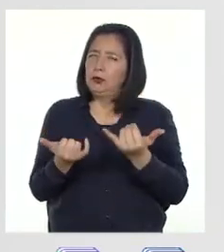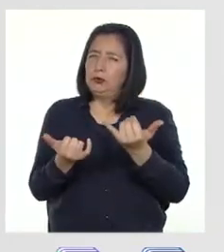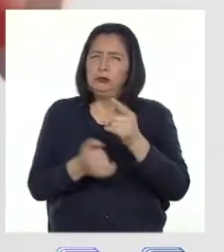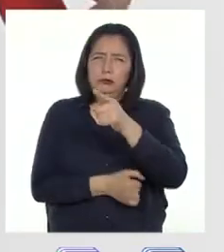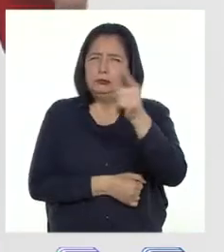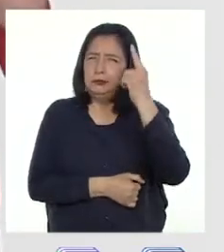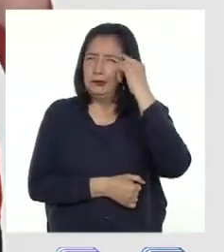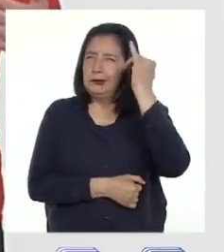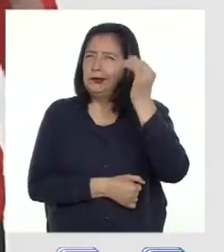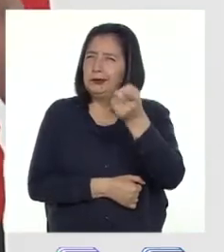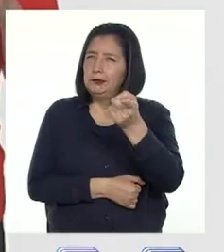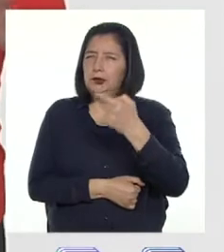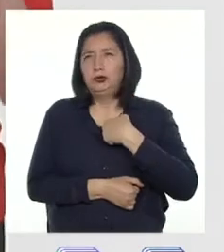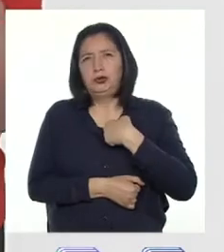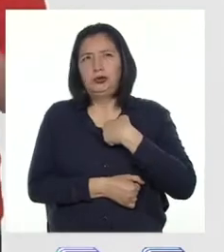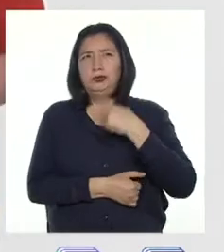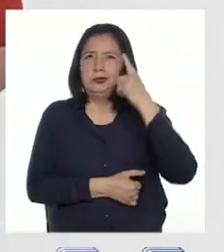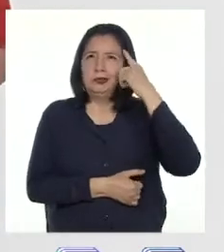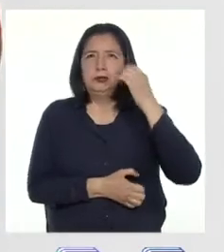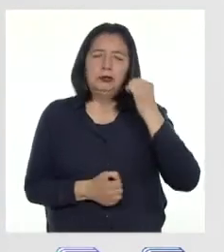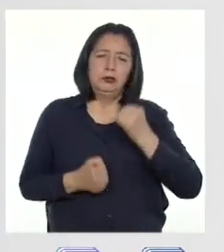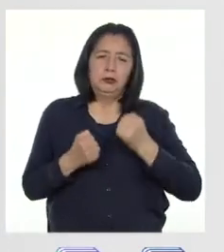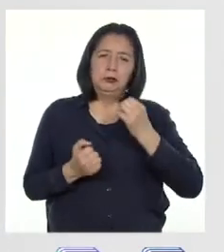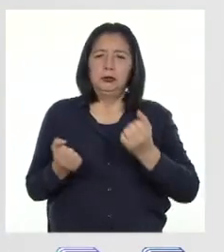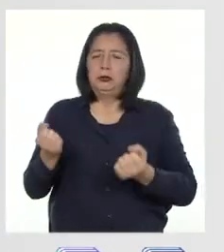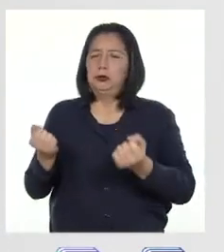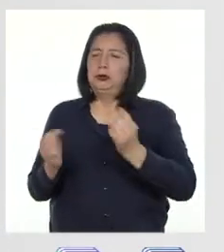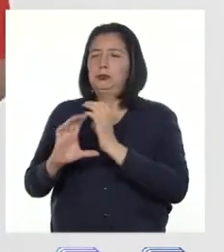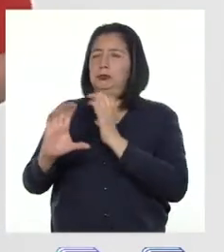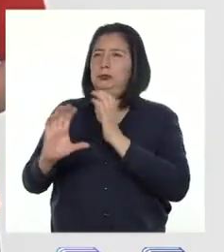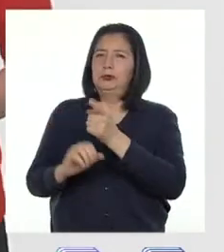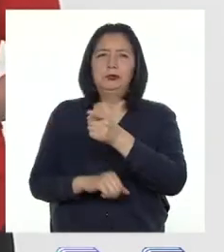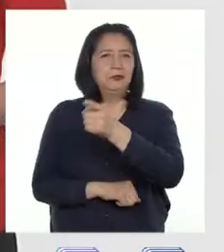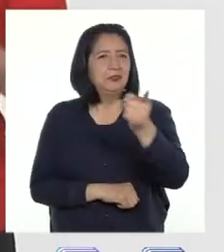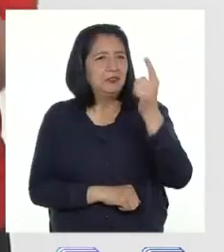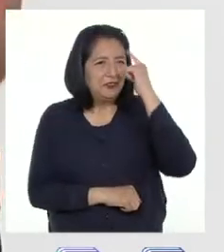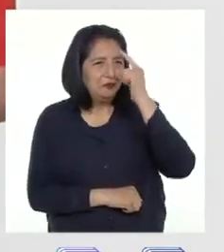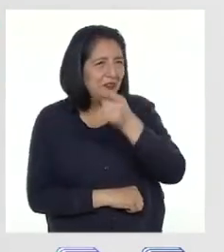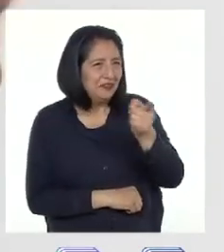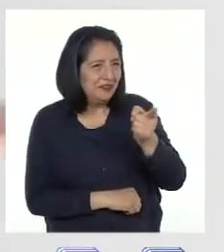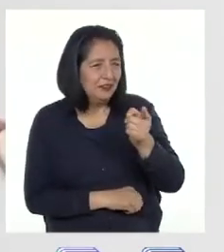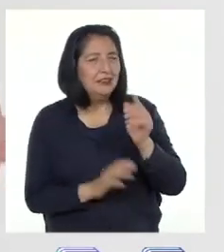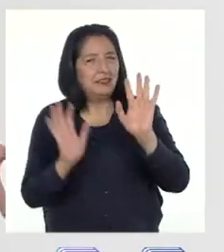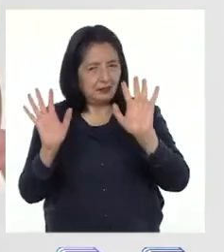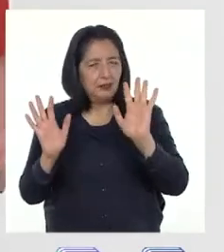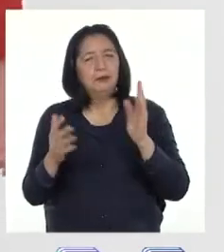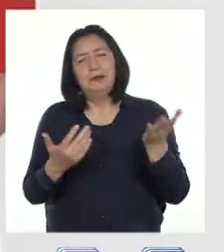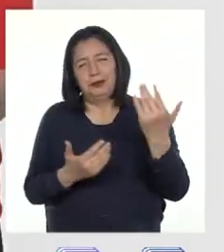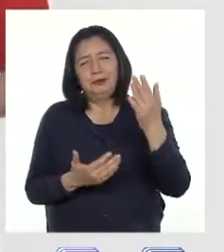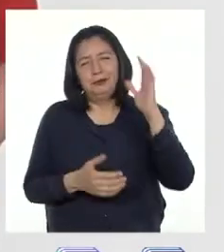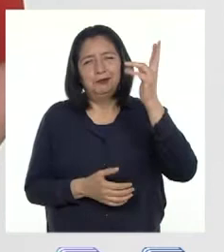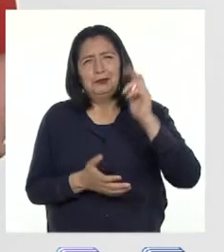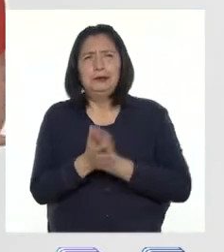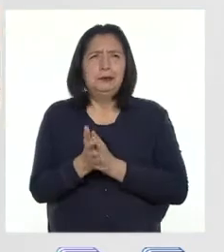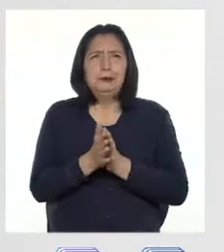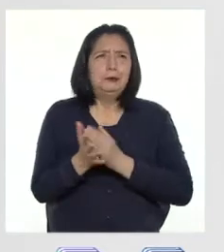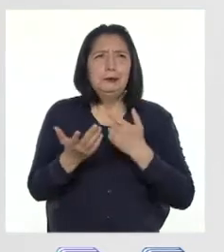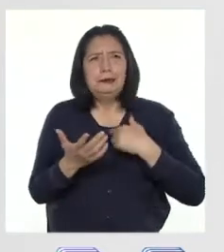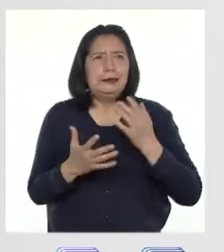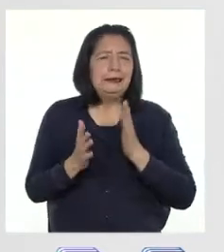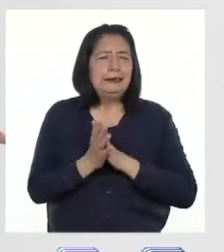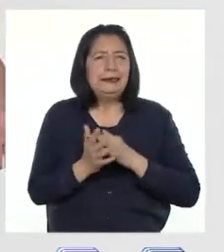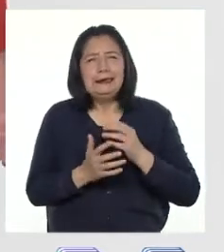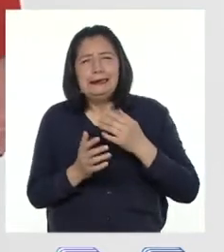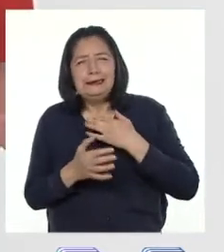les ocurrieron? A mí, atleta y conductora de autobús. ¿Y a ustedes? Ya, vamos, profesor, no nos deje más con el